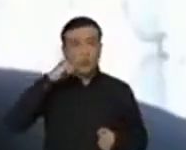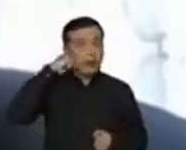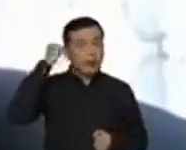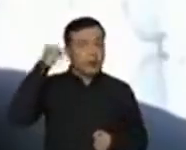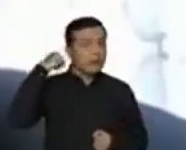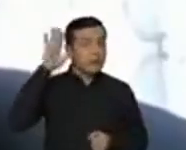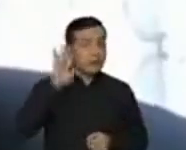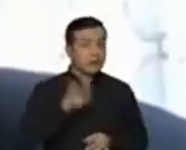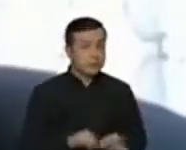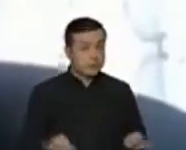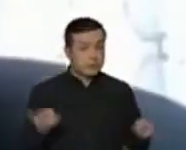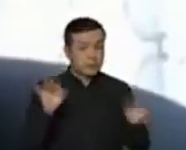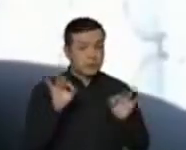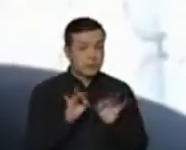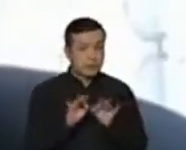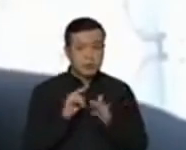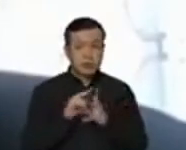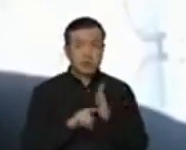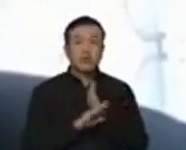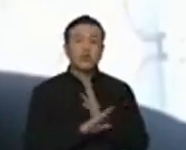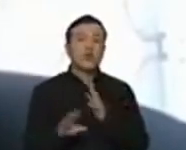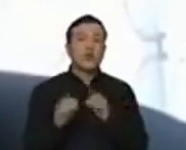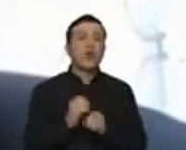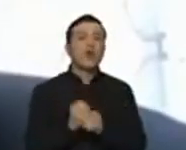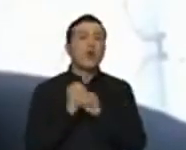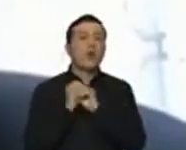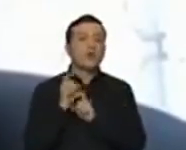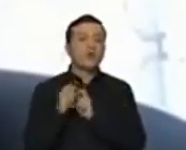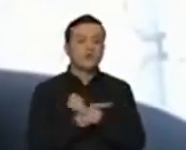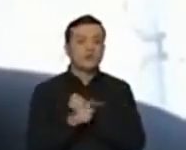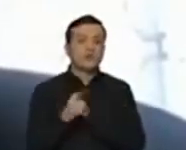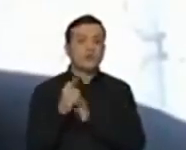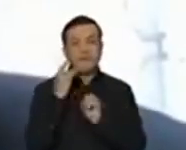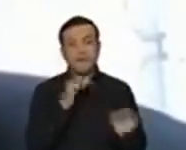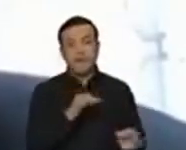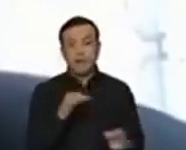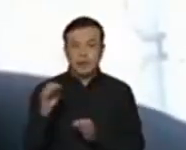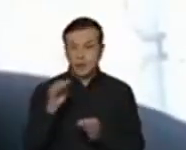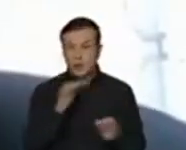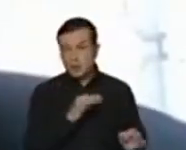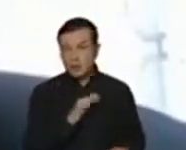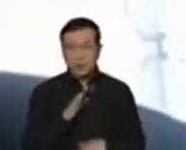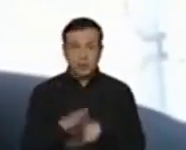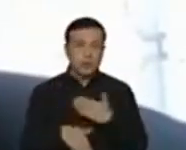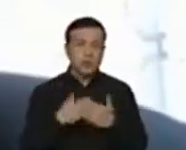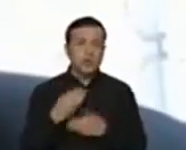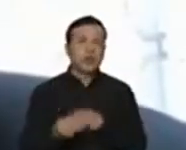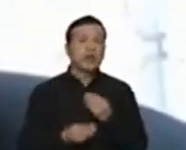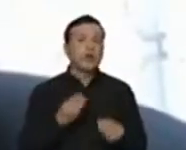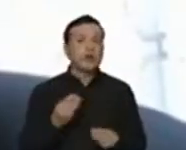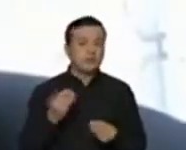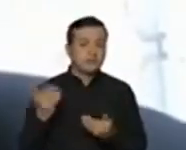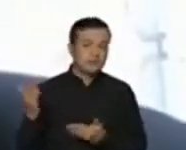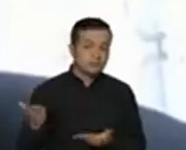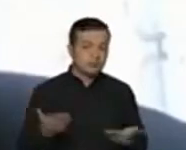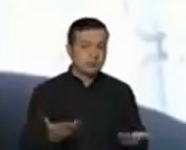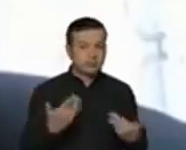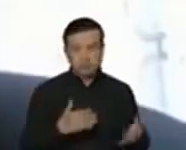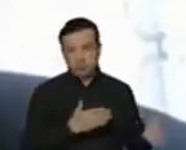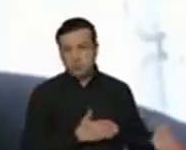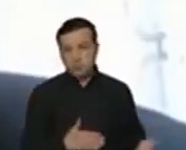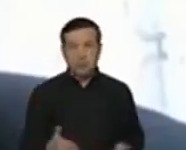aún, nosotros la obligación de atender a nuestros clientes y hacer el diferimiento. Todo lo que tienen que hacer es acercarse, y dependiendo de la unidad